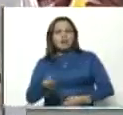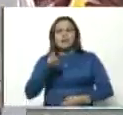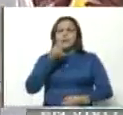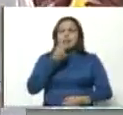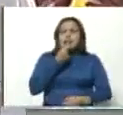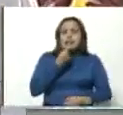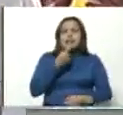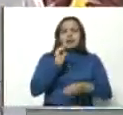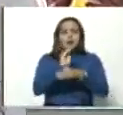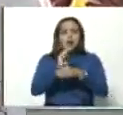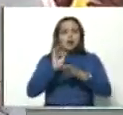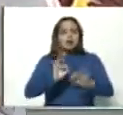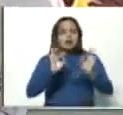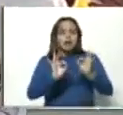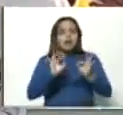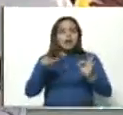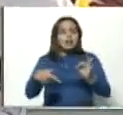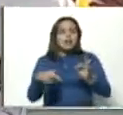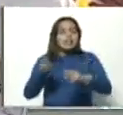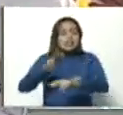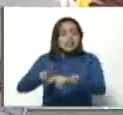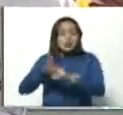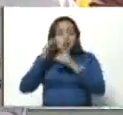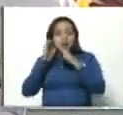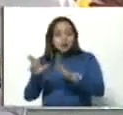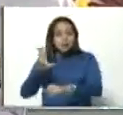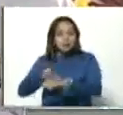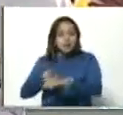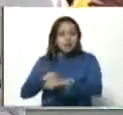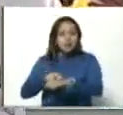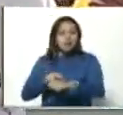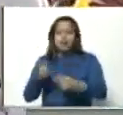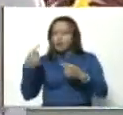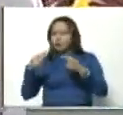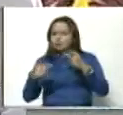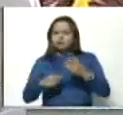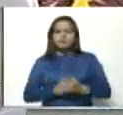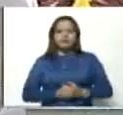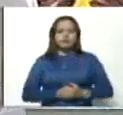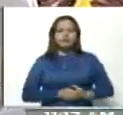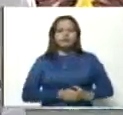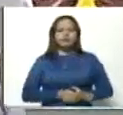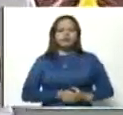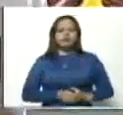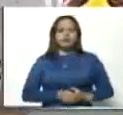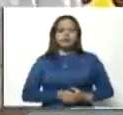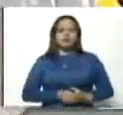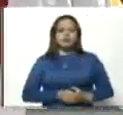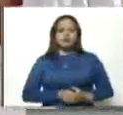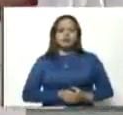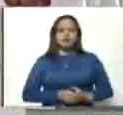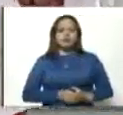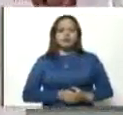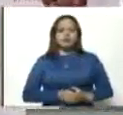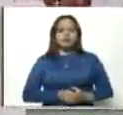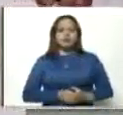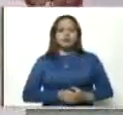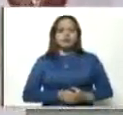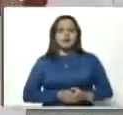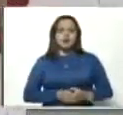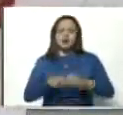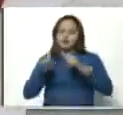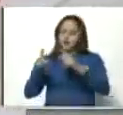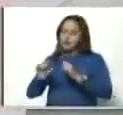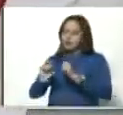pediatría y anestesiología. Tenemos todas las actividades quirúrgicas en este hospital. Excelente, doctora. Bueno, arranca